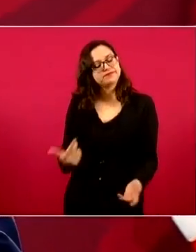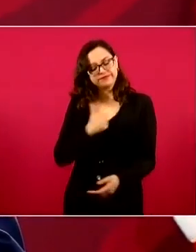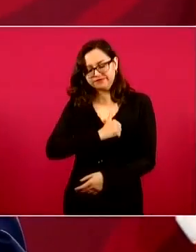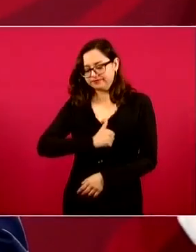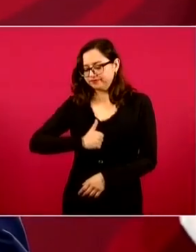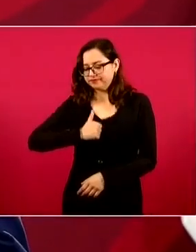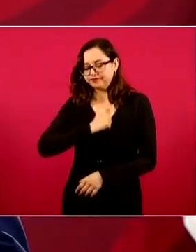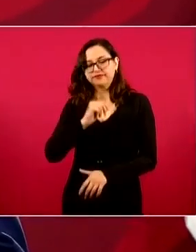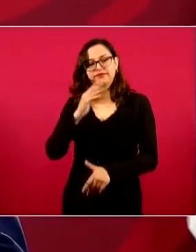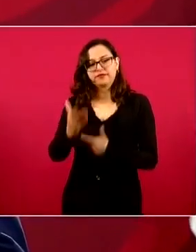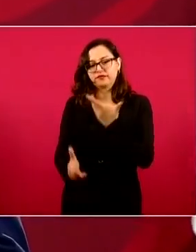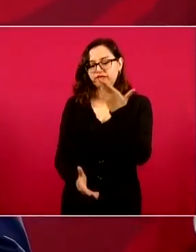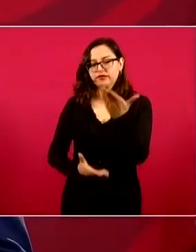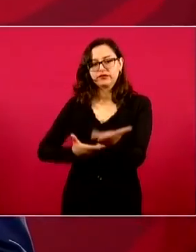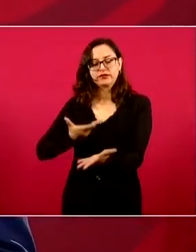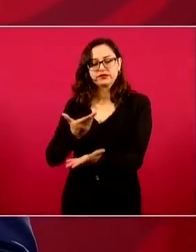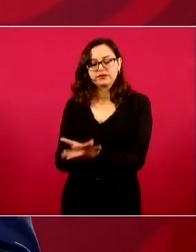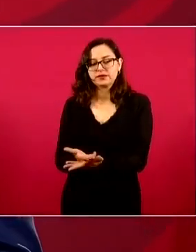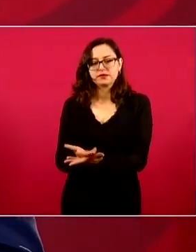muy lamentable,